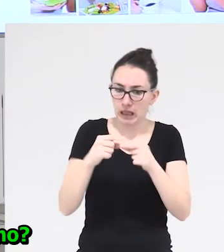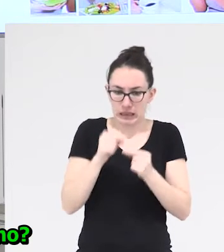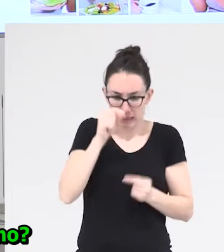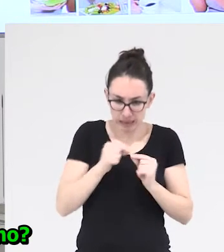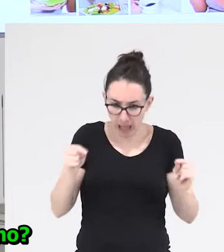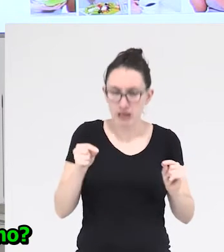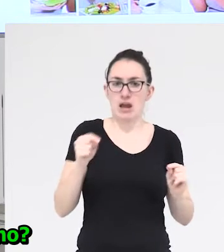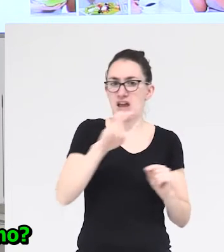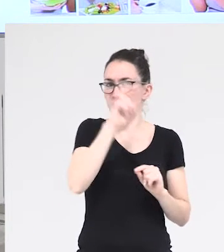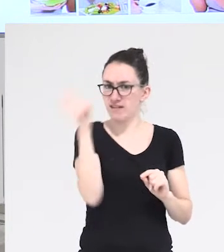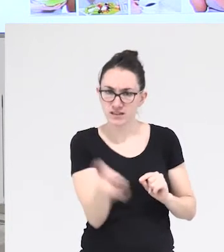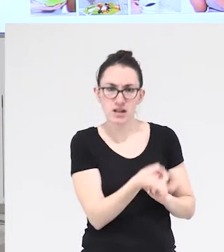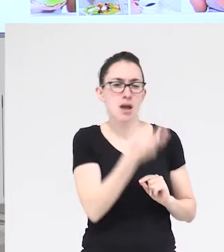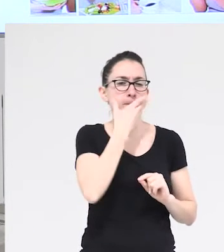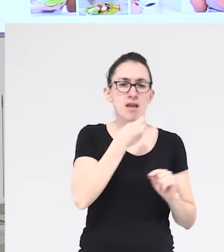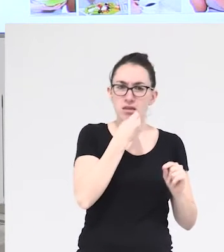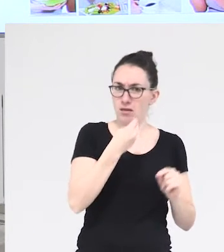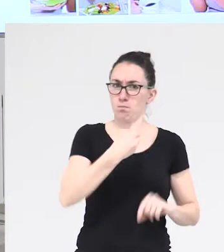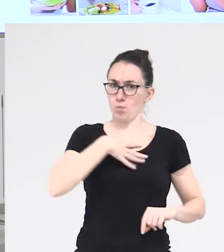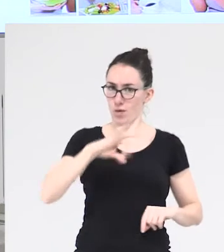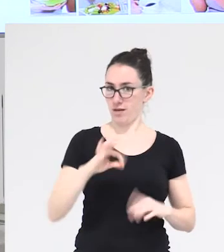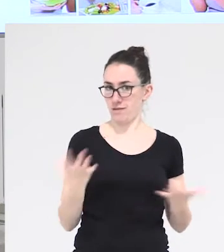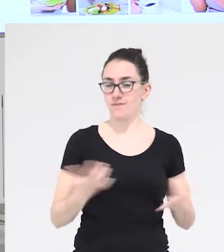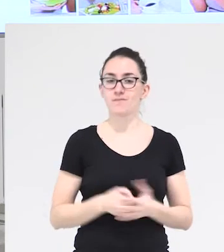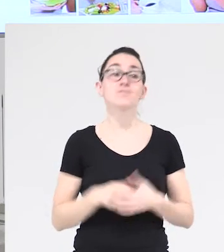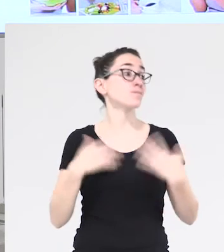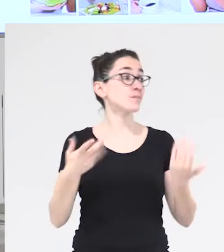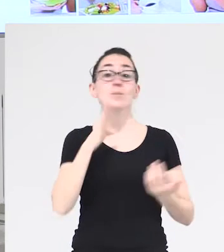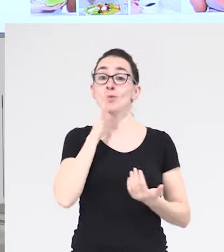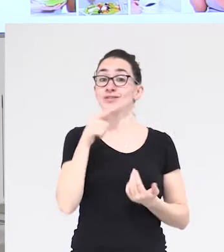su diversidad y belleza, ¿no? Bien, entonces esta idea